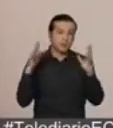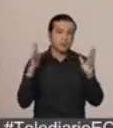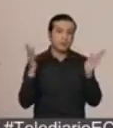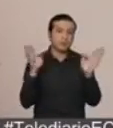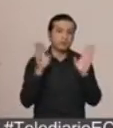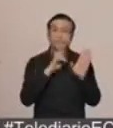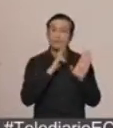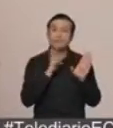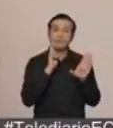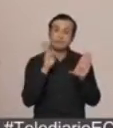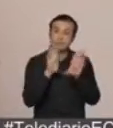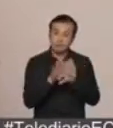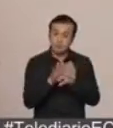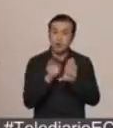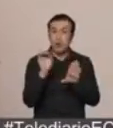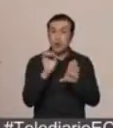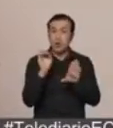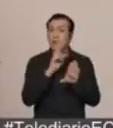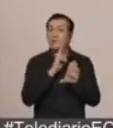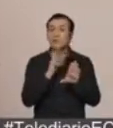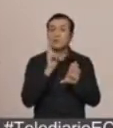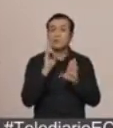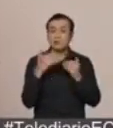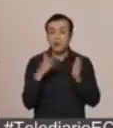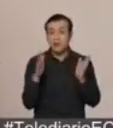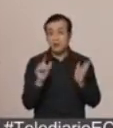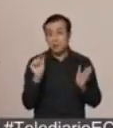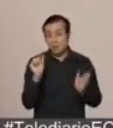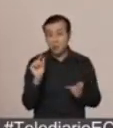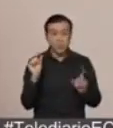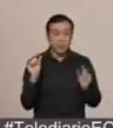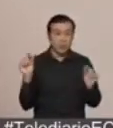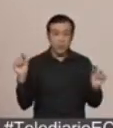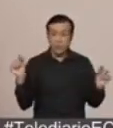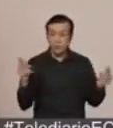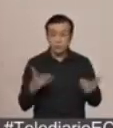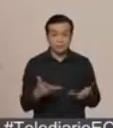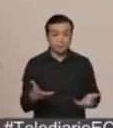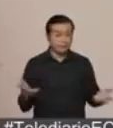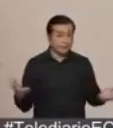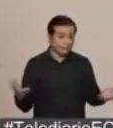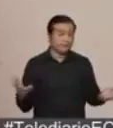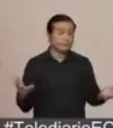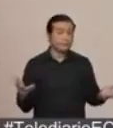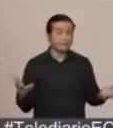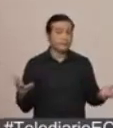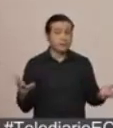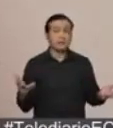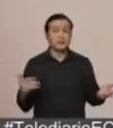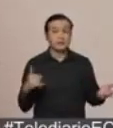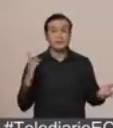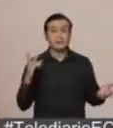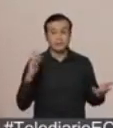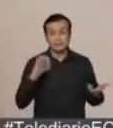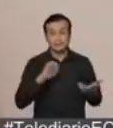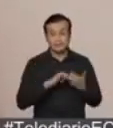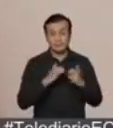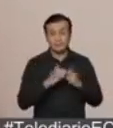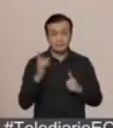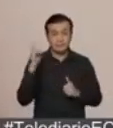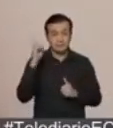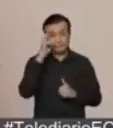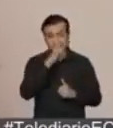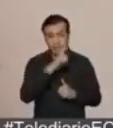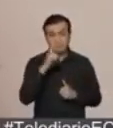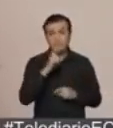cerrados o están funcionando a un nivel menor, a su capacidad menor. Eso evidentemente presenta una reducción de la demanda. Pero en